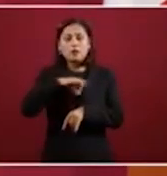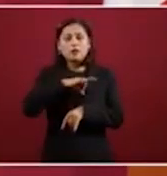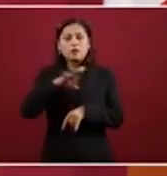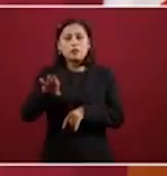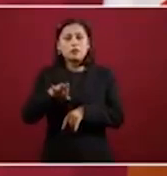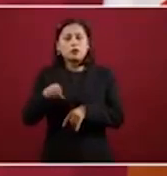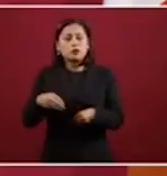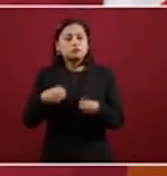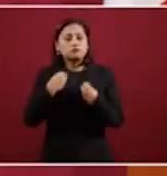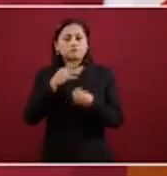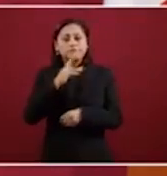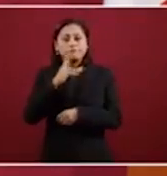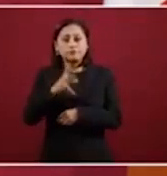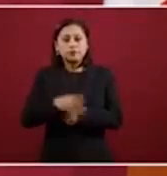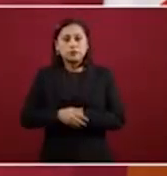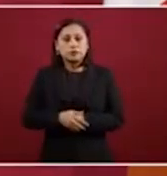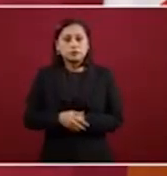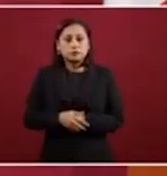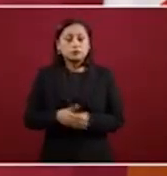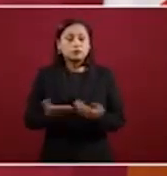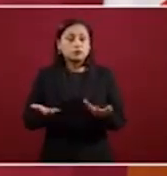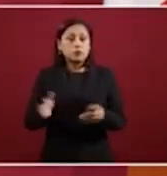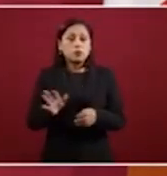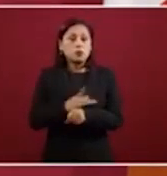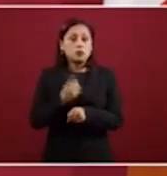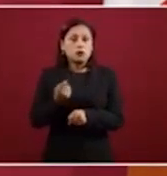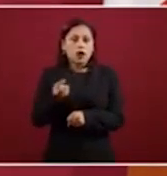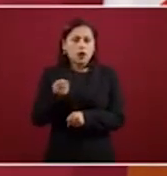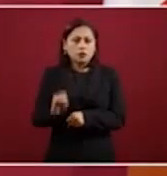esta región por el turismo